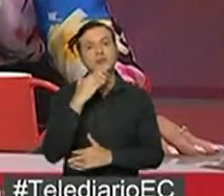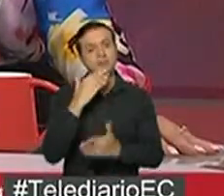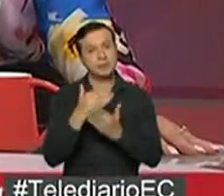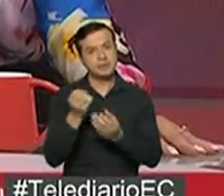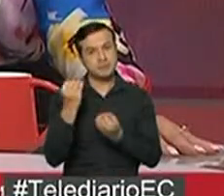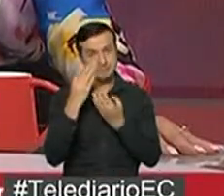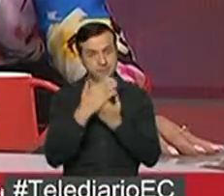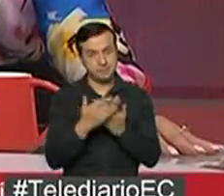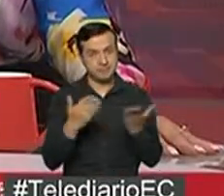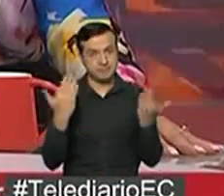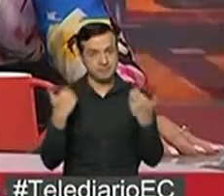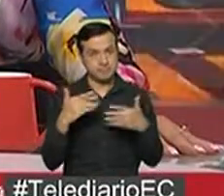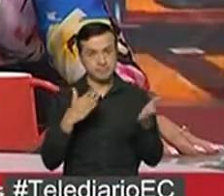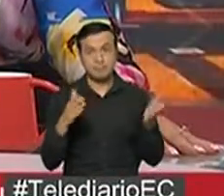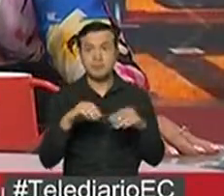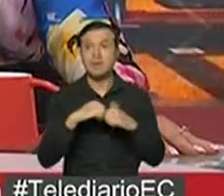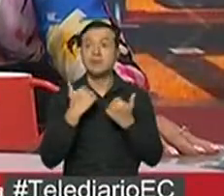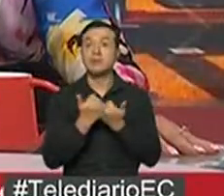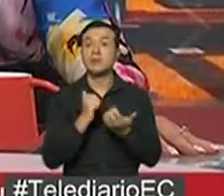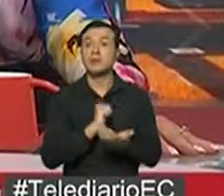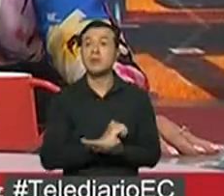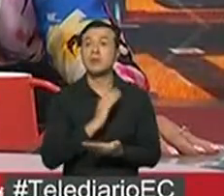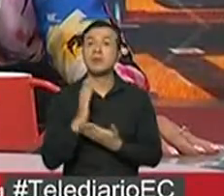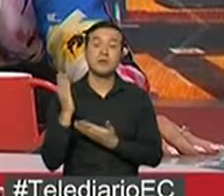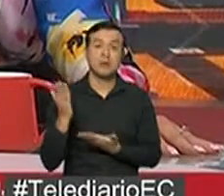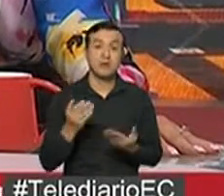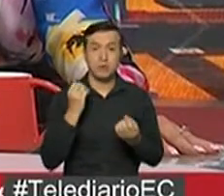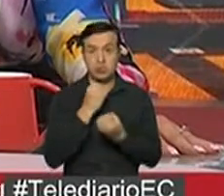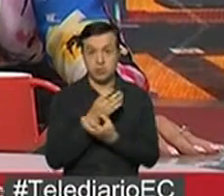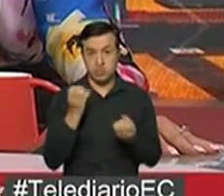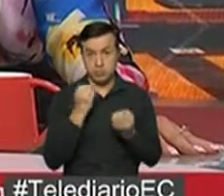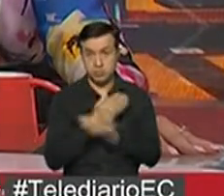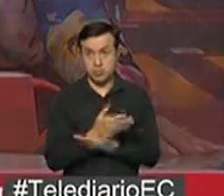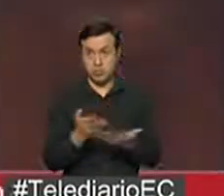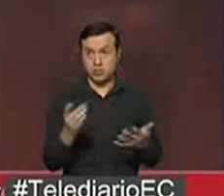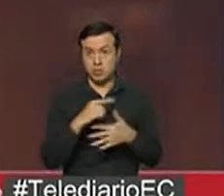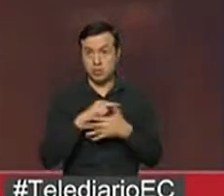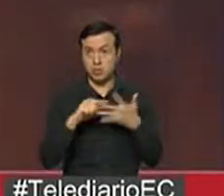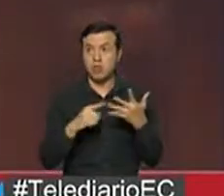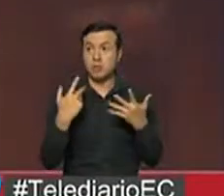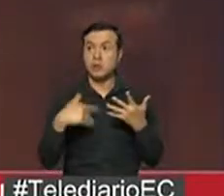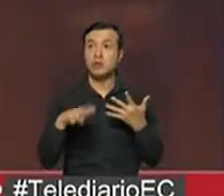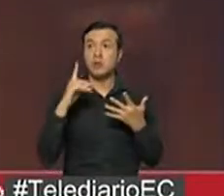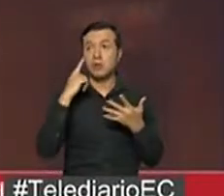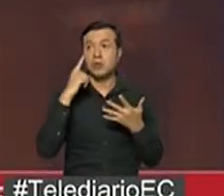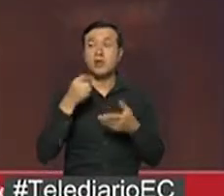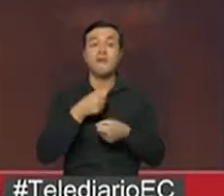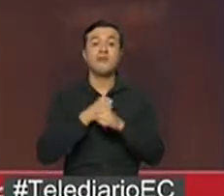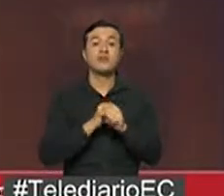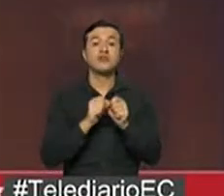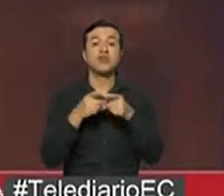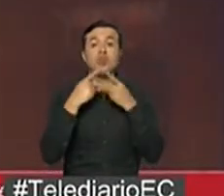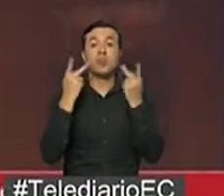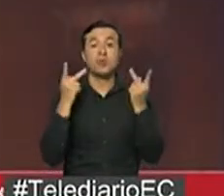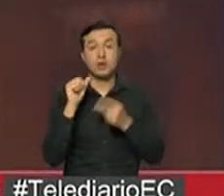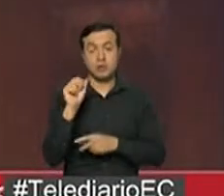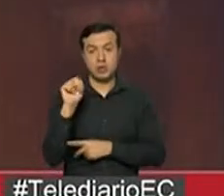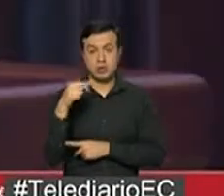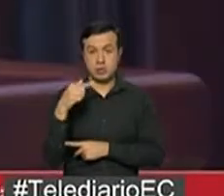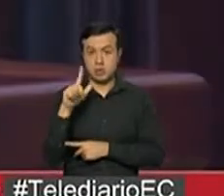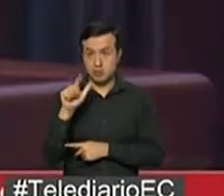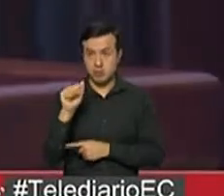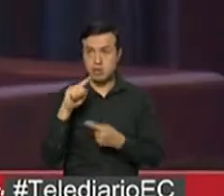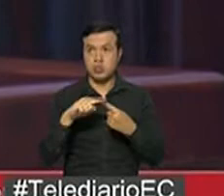reporte y ahora les contamos que la asamblea nacional recibió los informes de rendición de cuentas del defensor público ángel torres y del